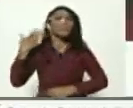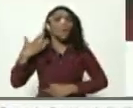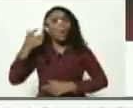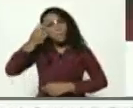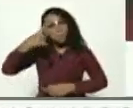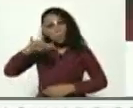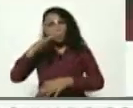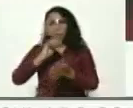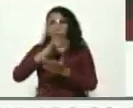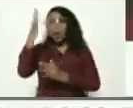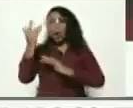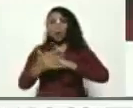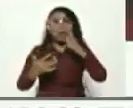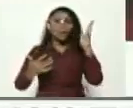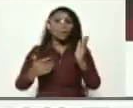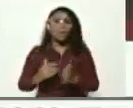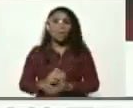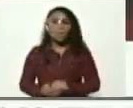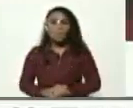pueblo glorioso.